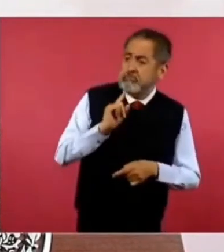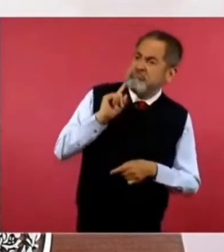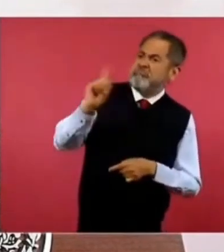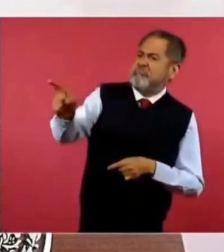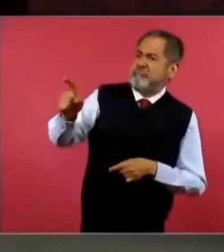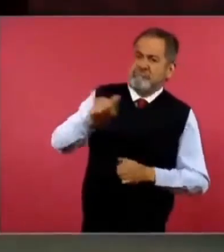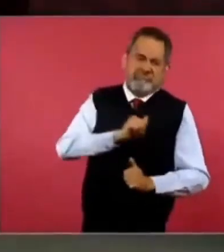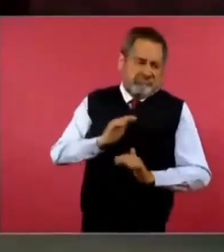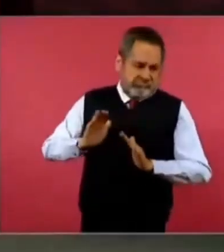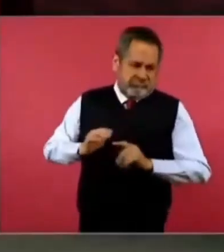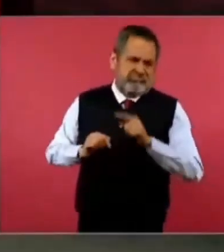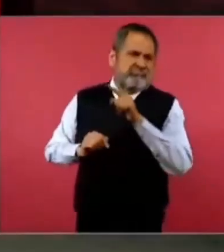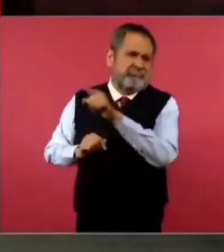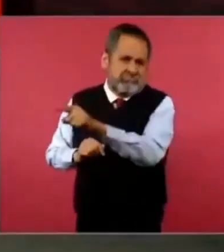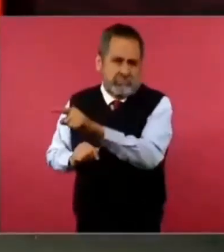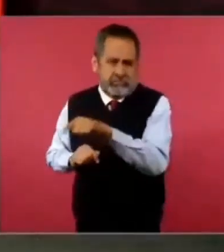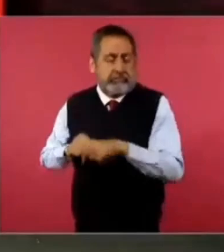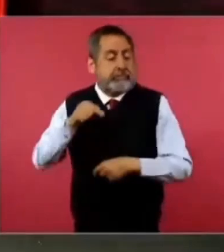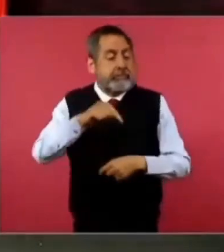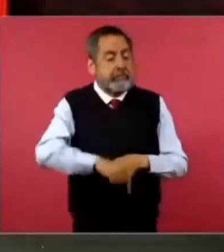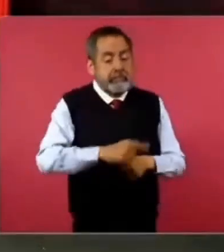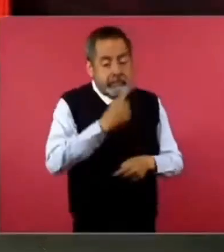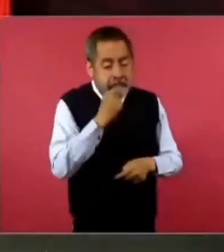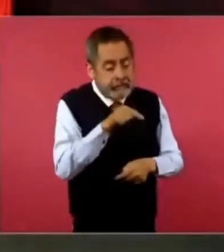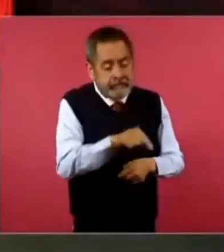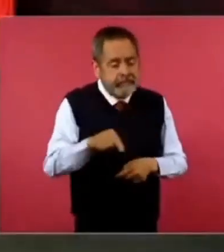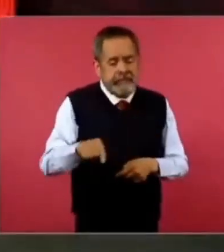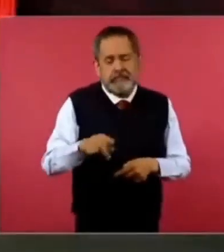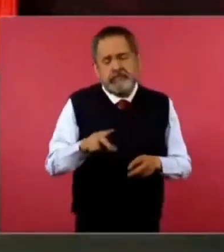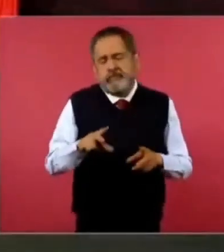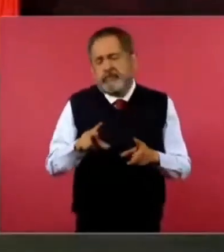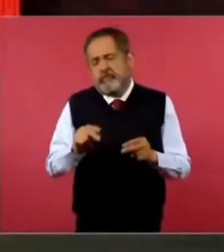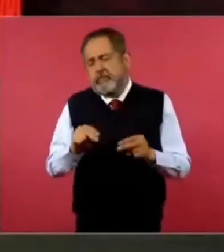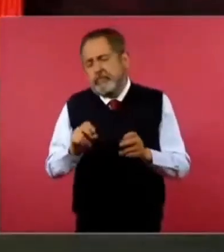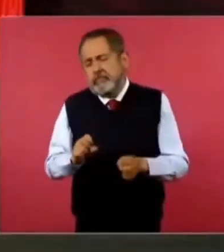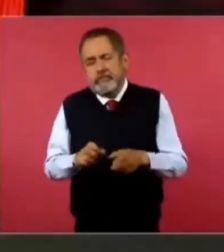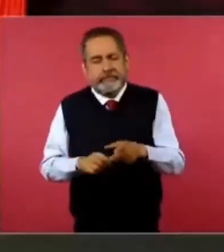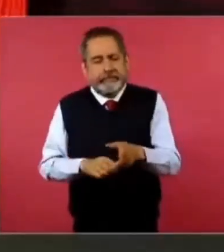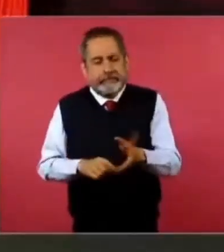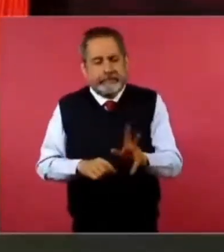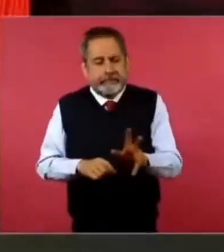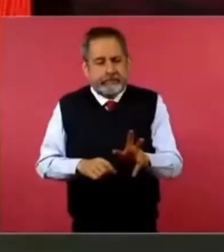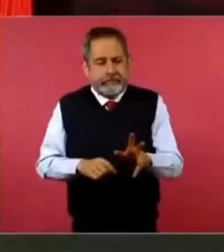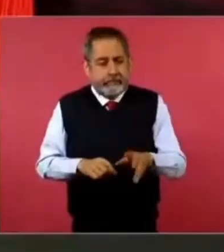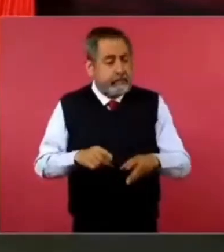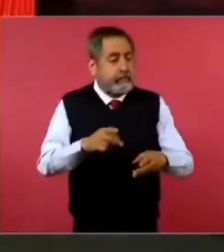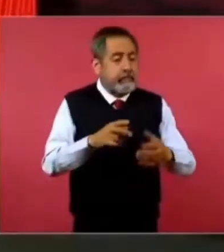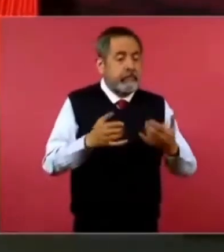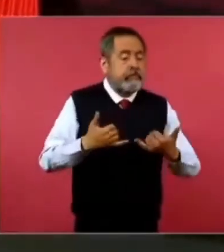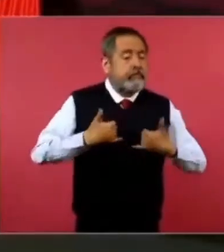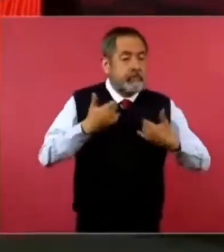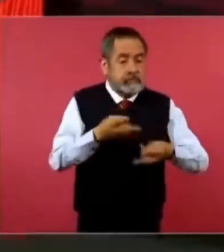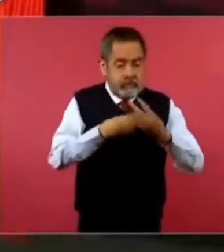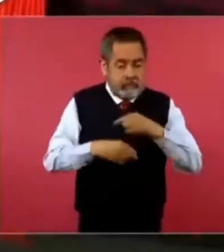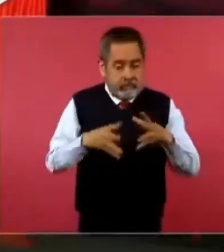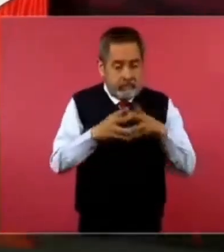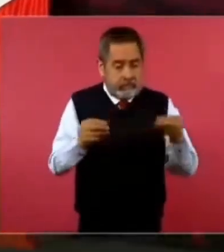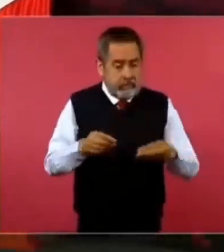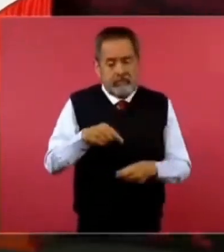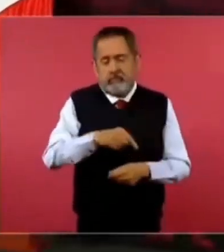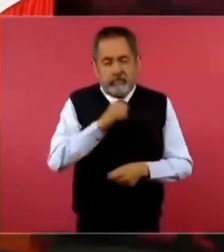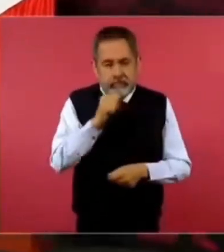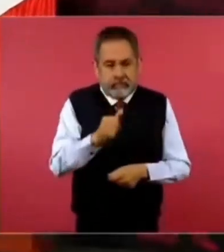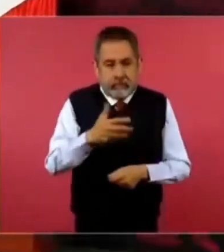porque los muchachos no estuvieron en el juzgado, cuando hay pruebas de que